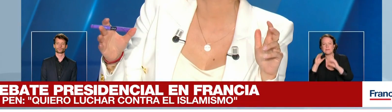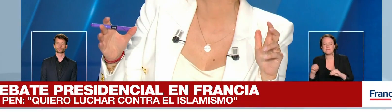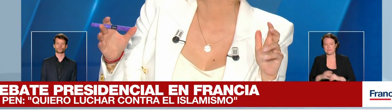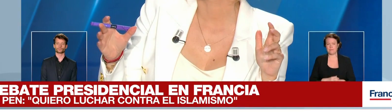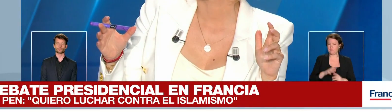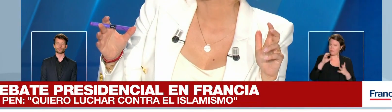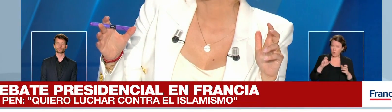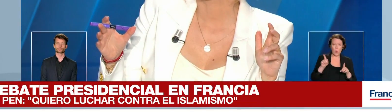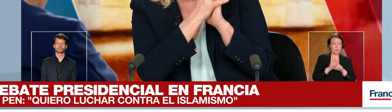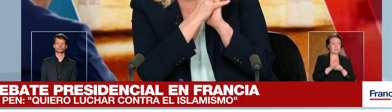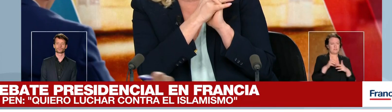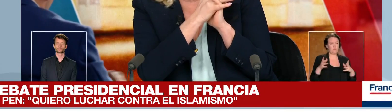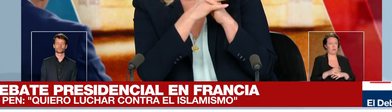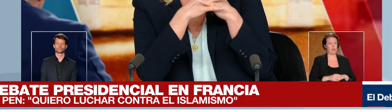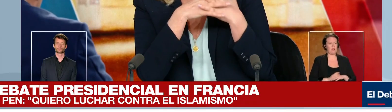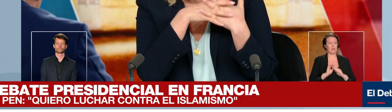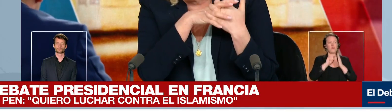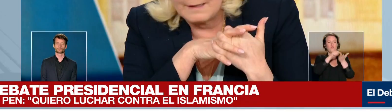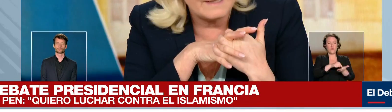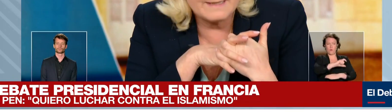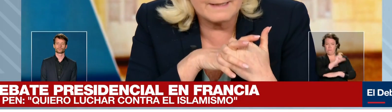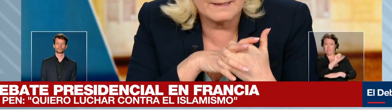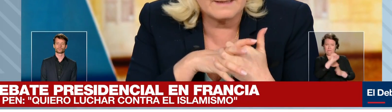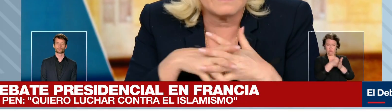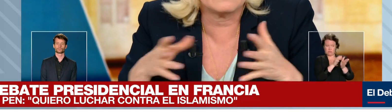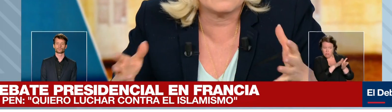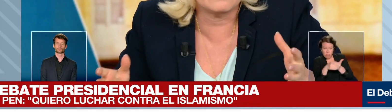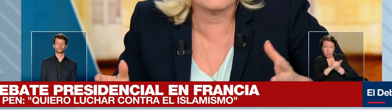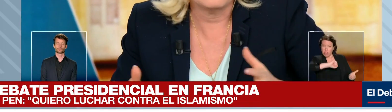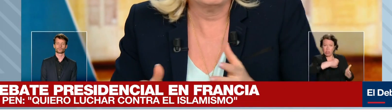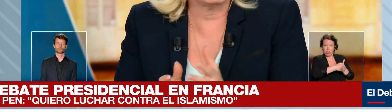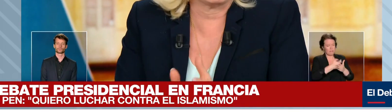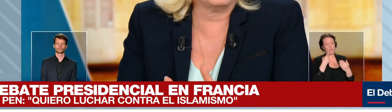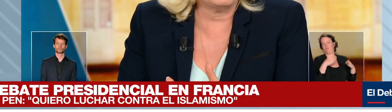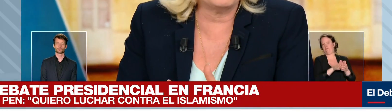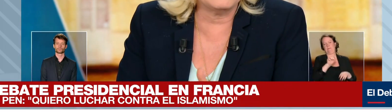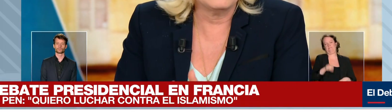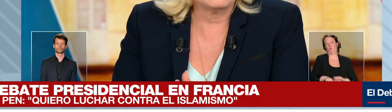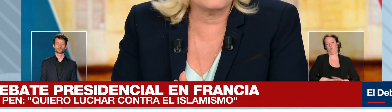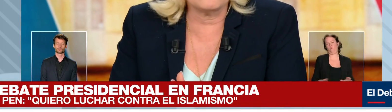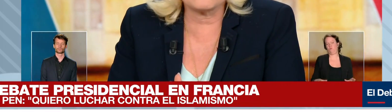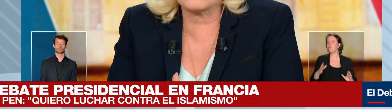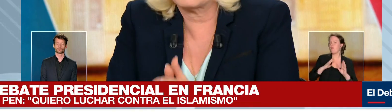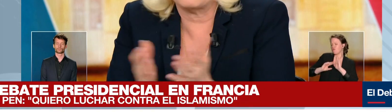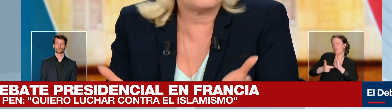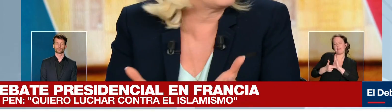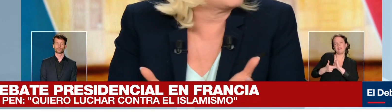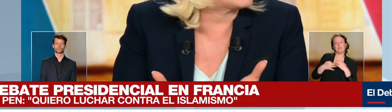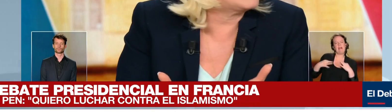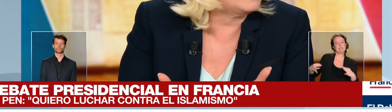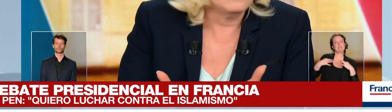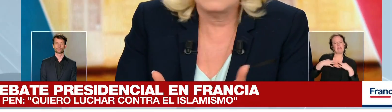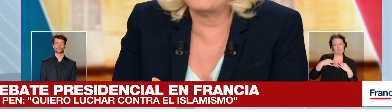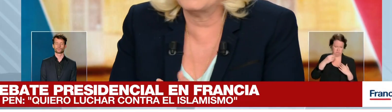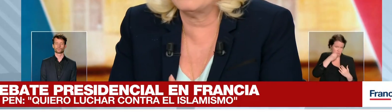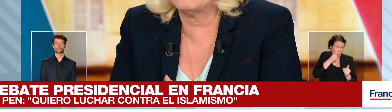las 70 mezquitas radicales, hay que cerrarlas. No hay que contentarse con una carta de la laicidad que fue